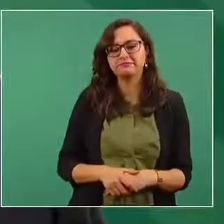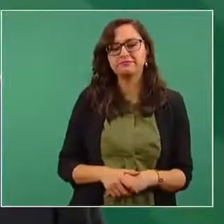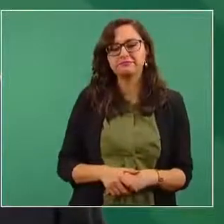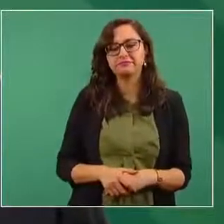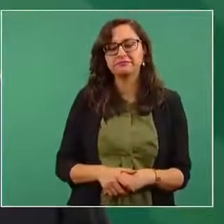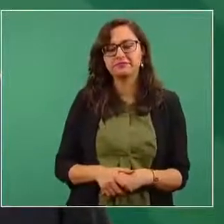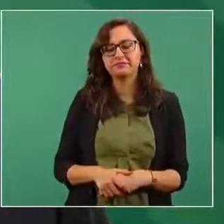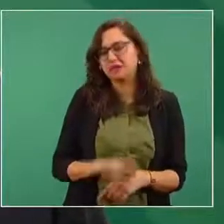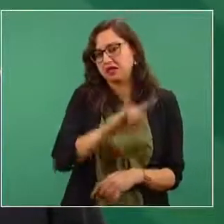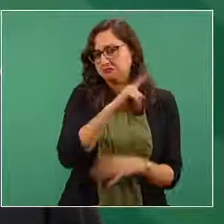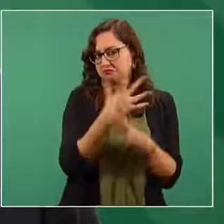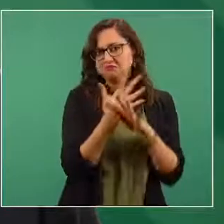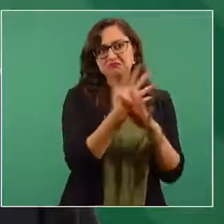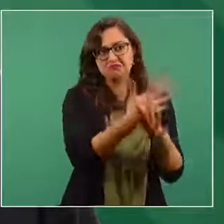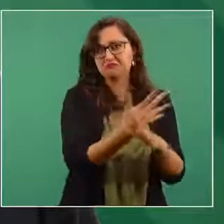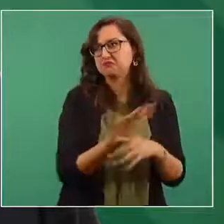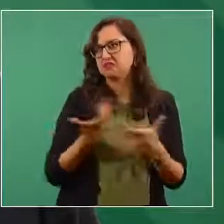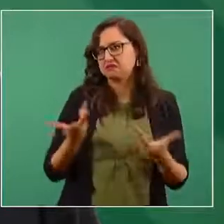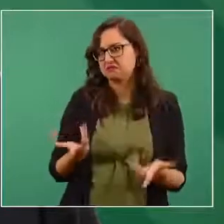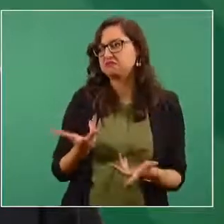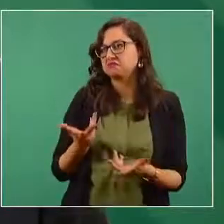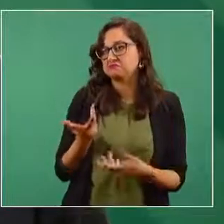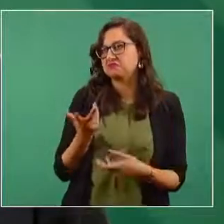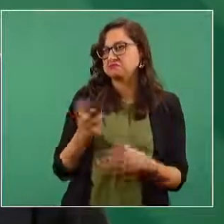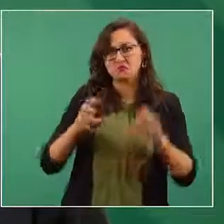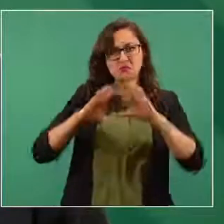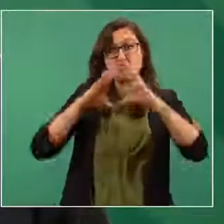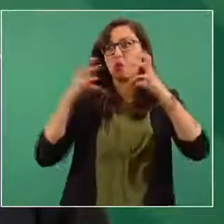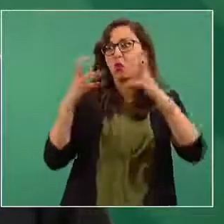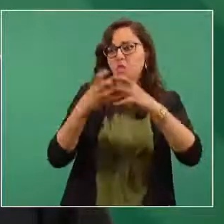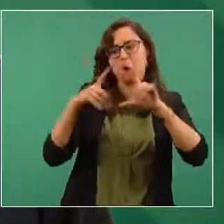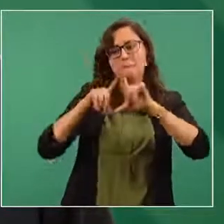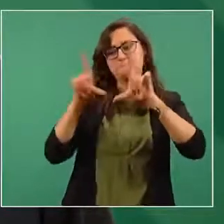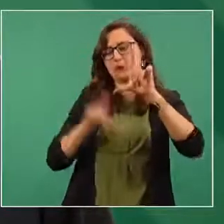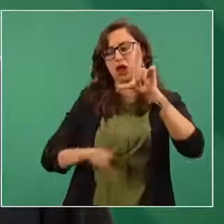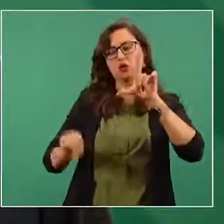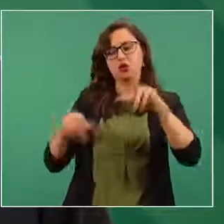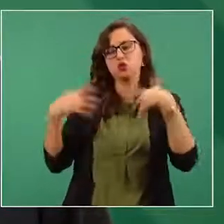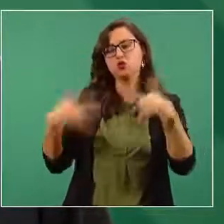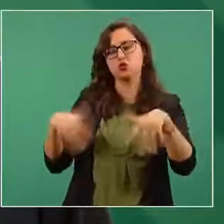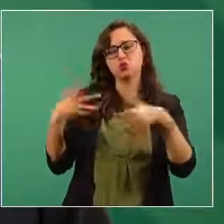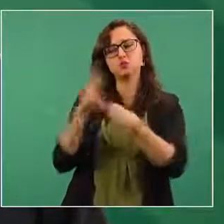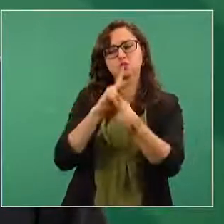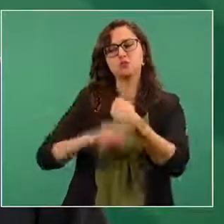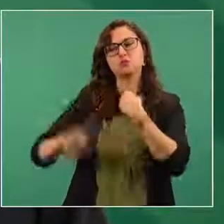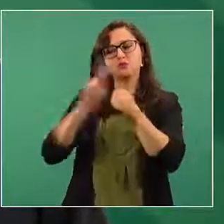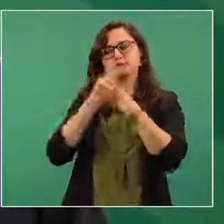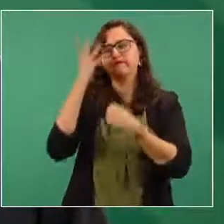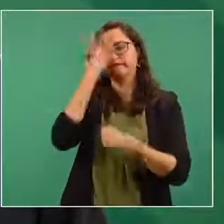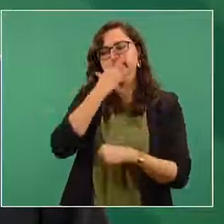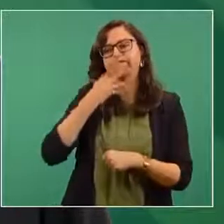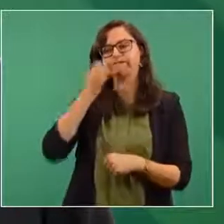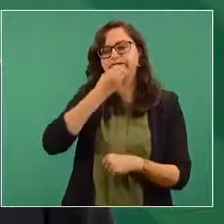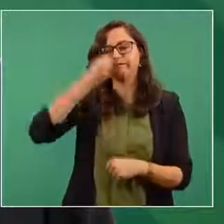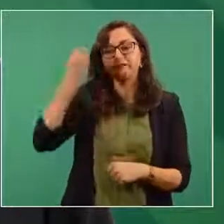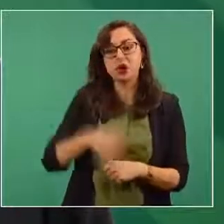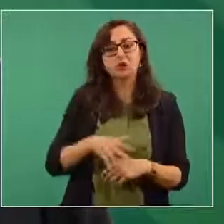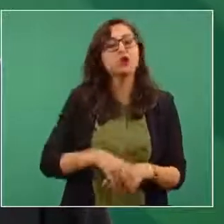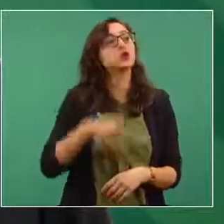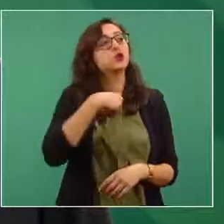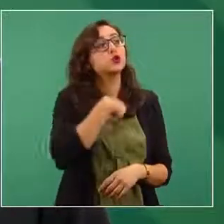de que México es de los países más bellos del mundo. Le dije que como México no hay